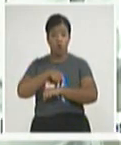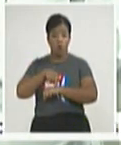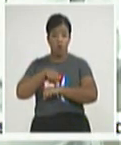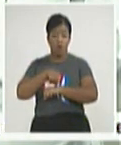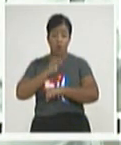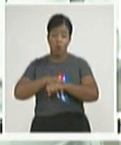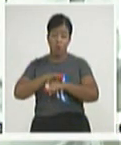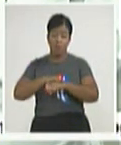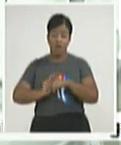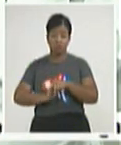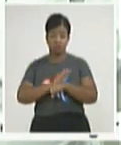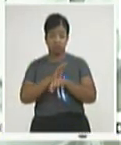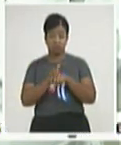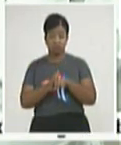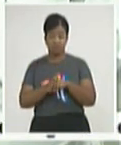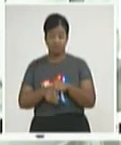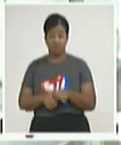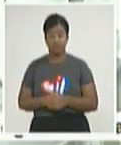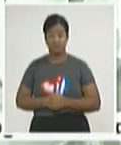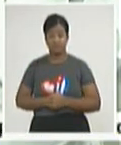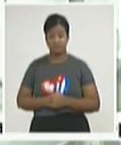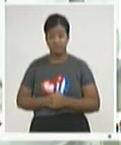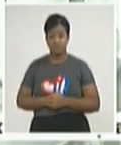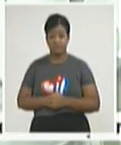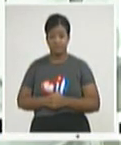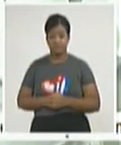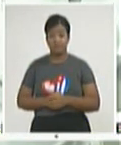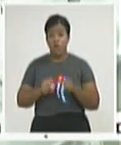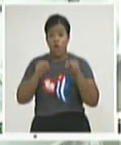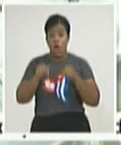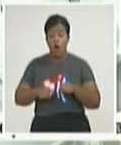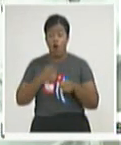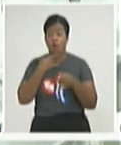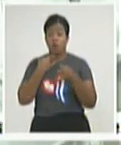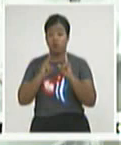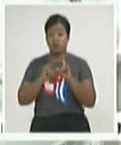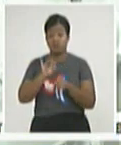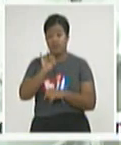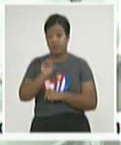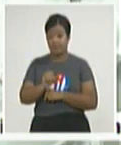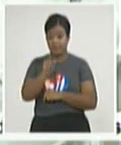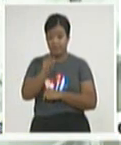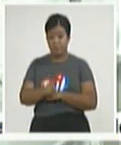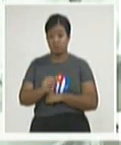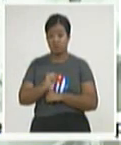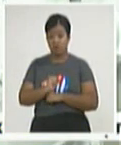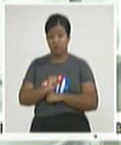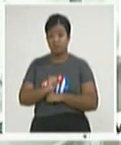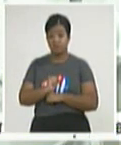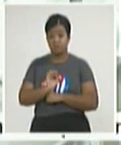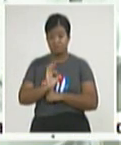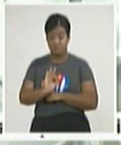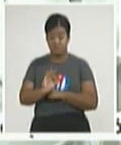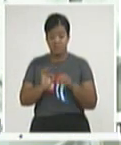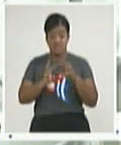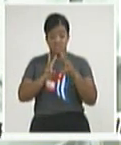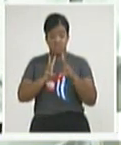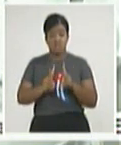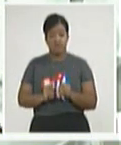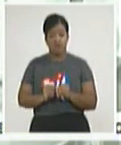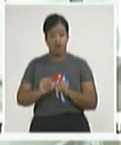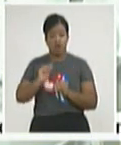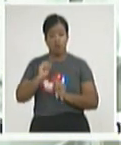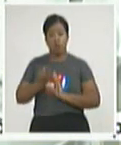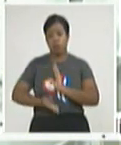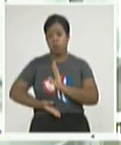la COVID-19. Estamos hablando en el día de hoy de 70 personas, realmente incluso una cifra superior